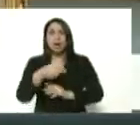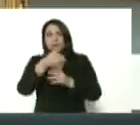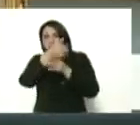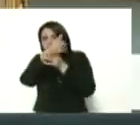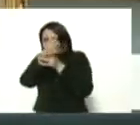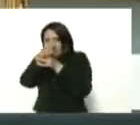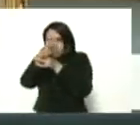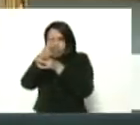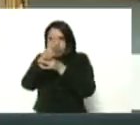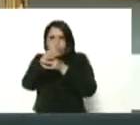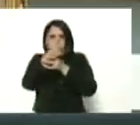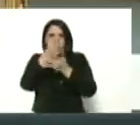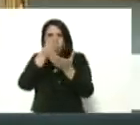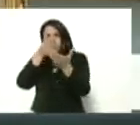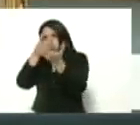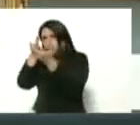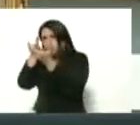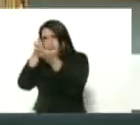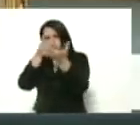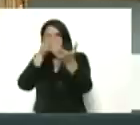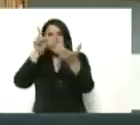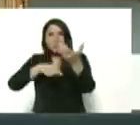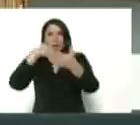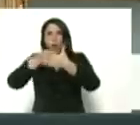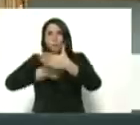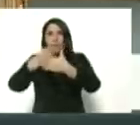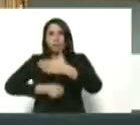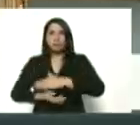francotiradores, combatientes.